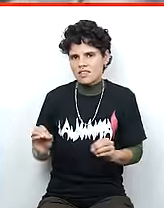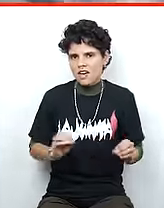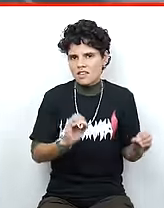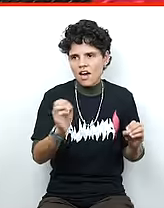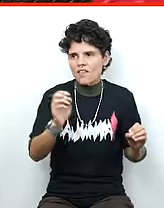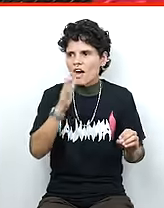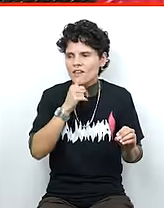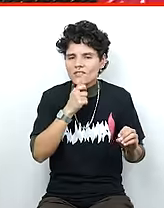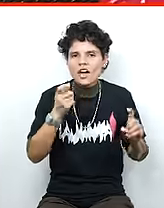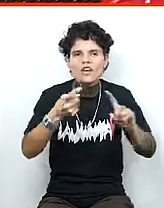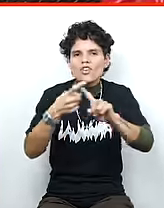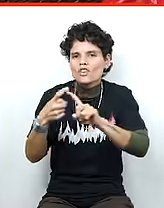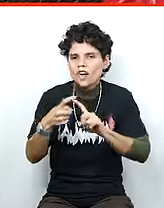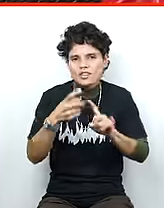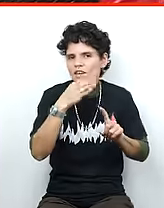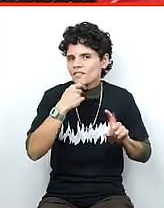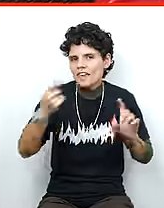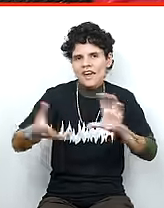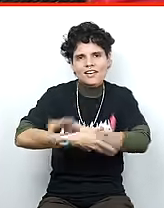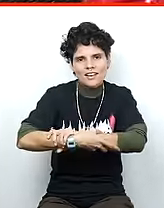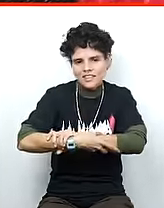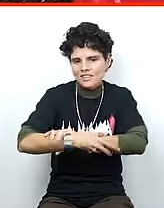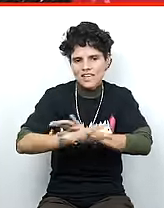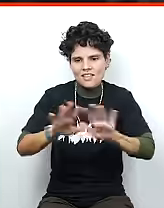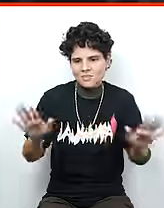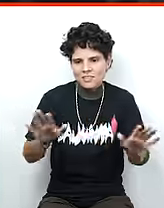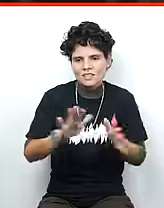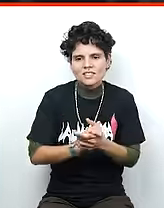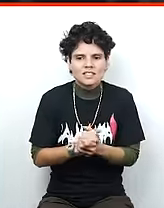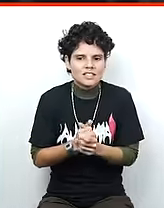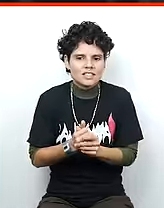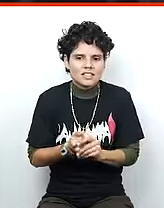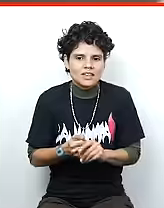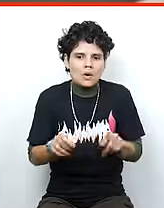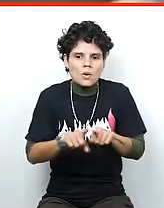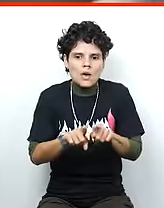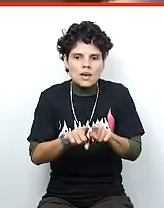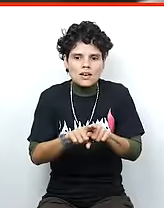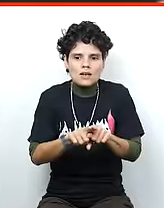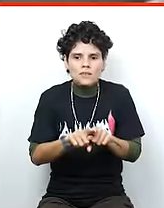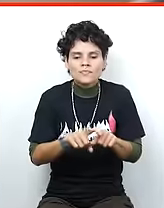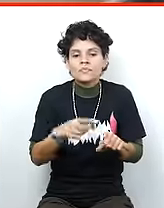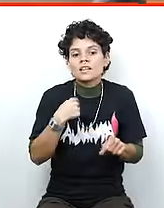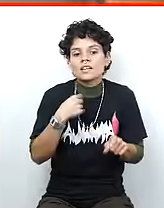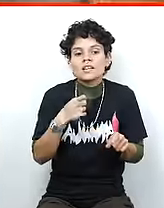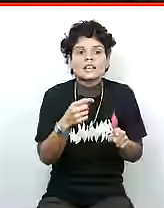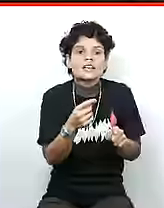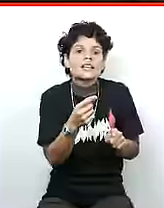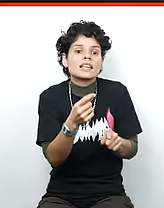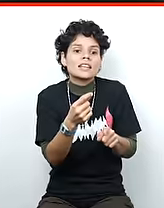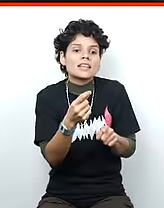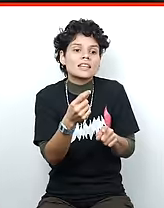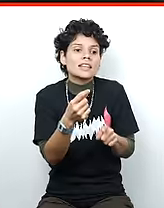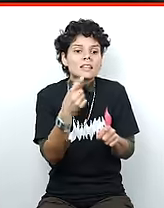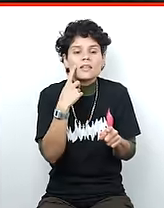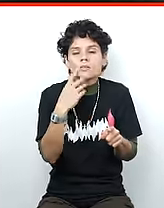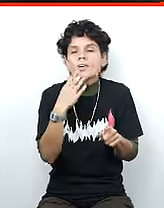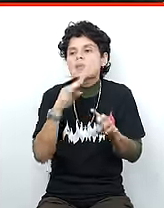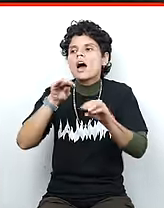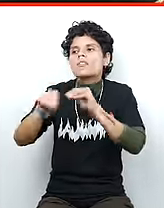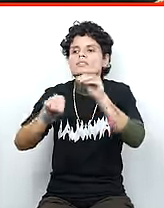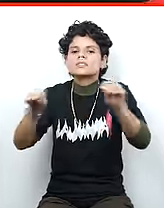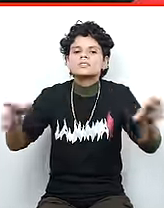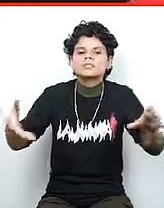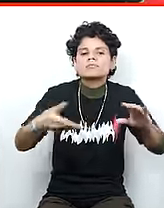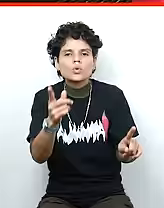nomás claro, teníamos. Y era escaso, no había comunidad, pues. No, era. Era de, ¿cómo se me decía? Como pasando de bombo. Claro. Entonces, linda canción,